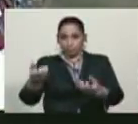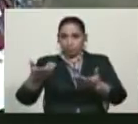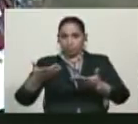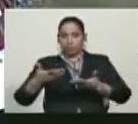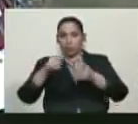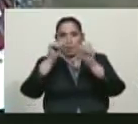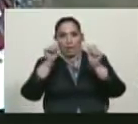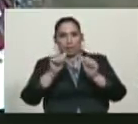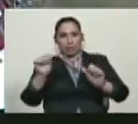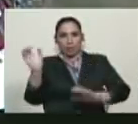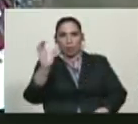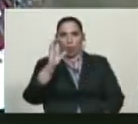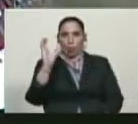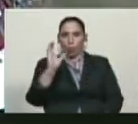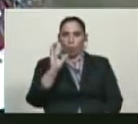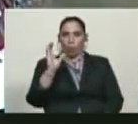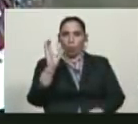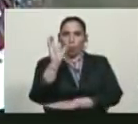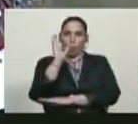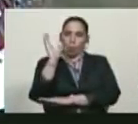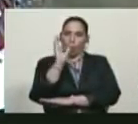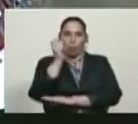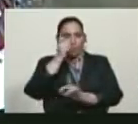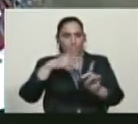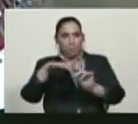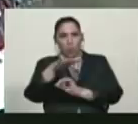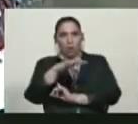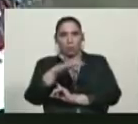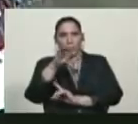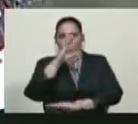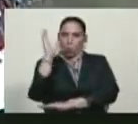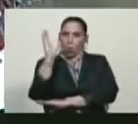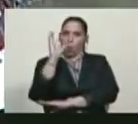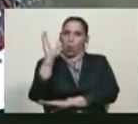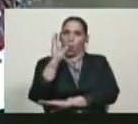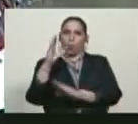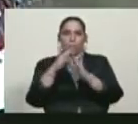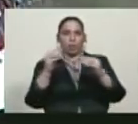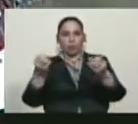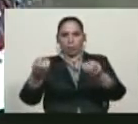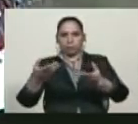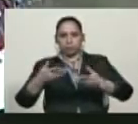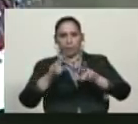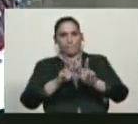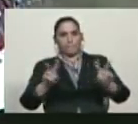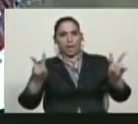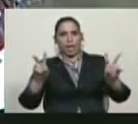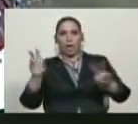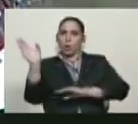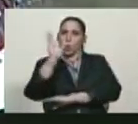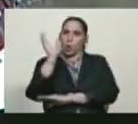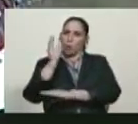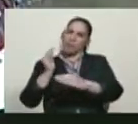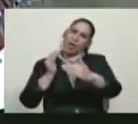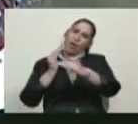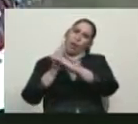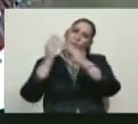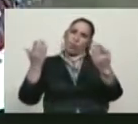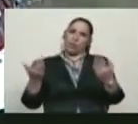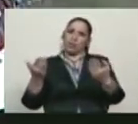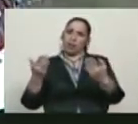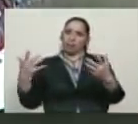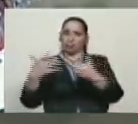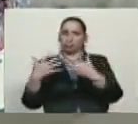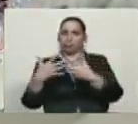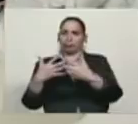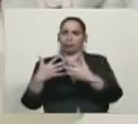artistas colombianos y al pueblo colombiano todos los gestos de paz colombia está en contra de la guerra colombia está